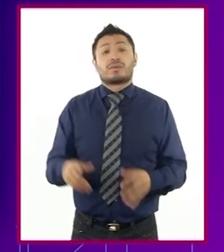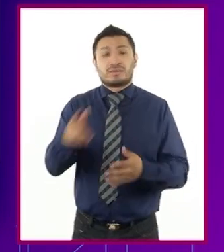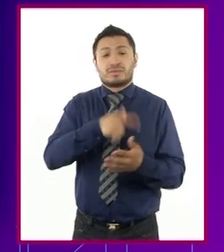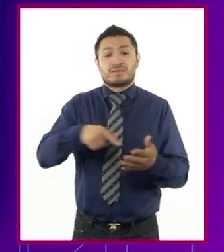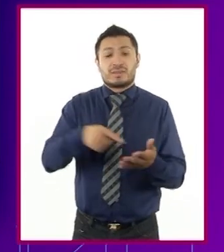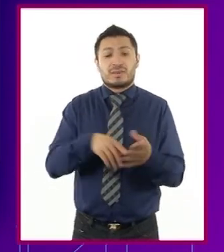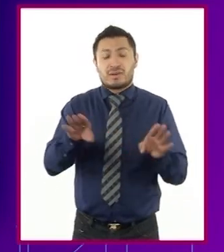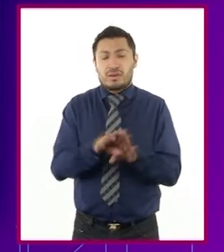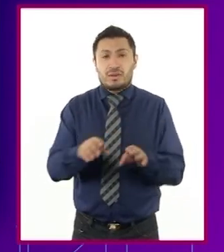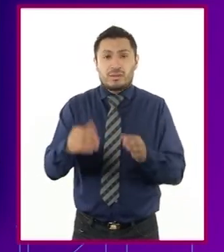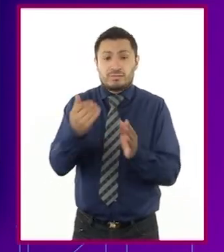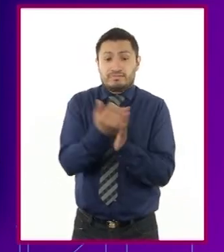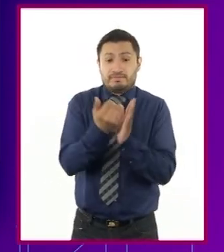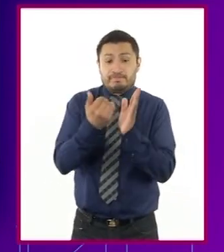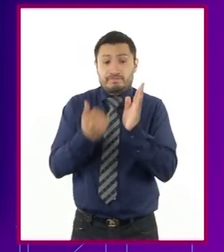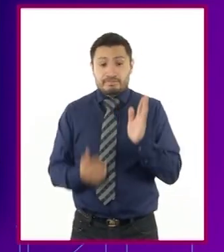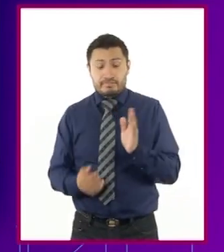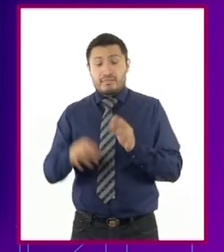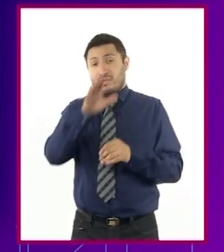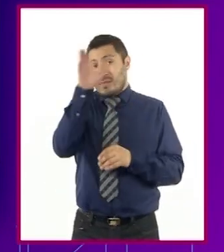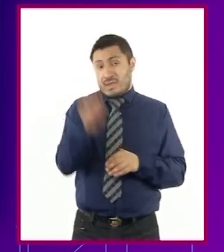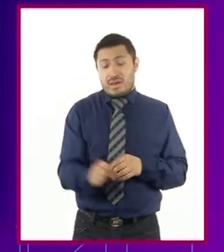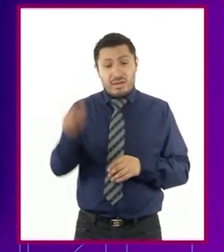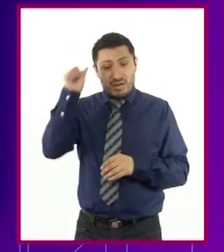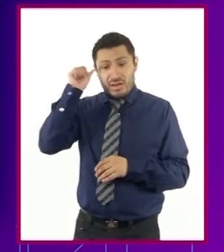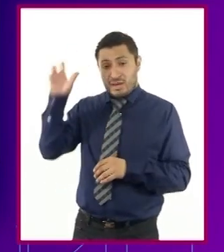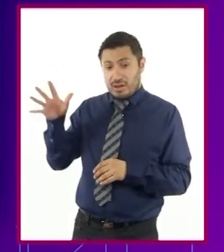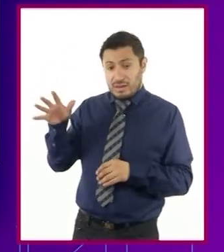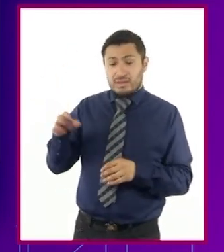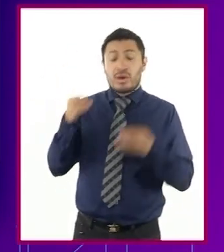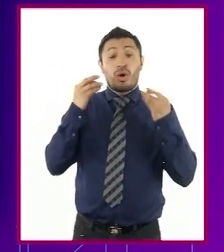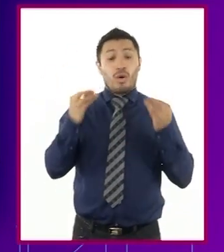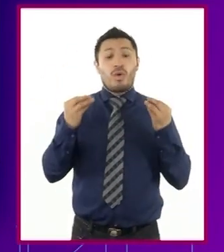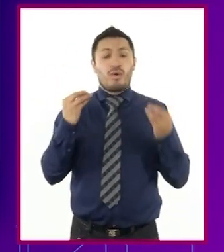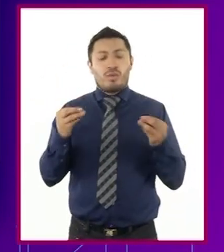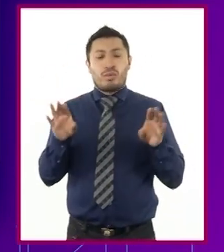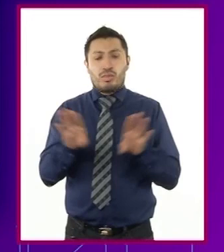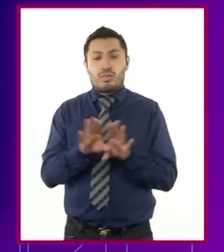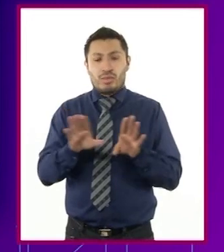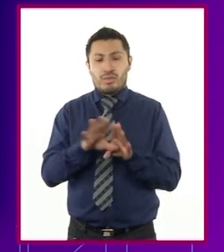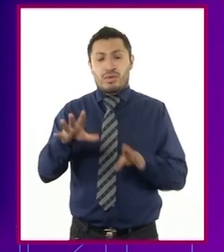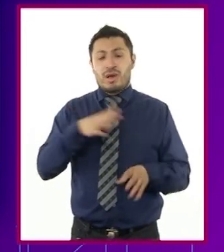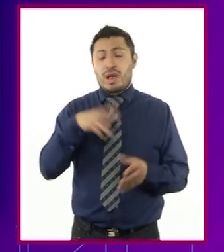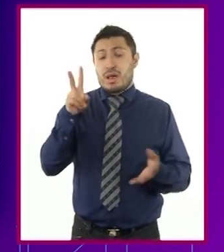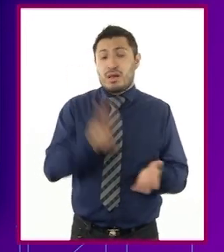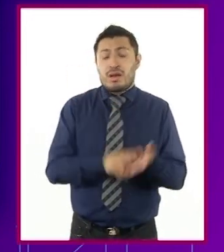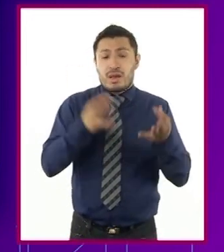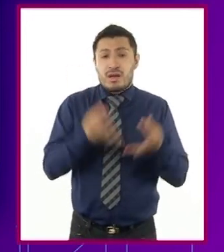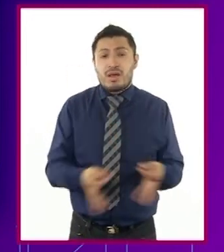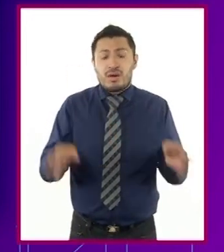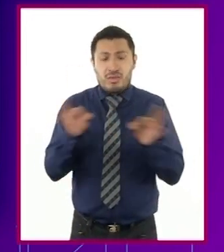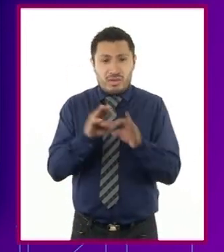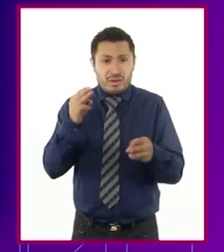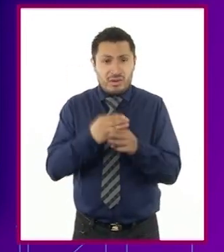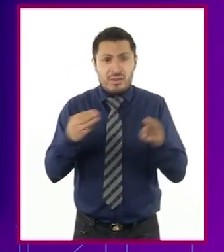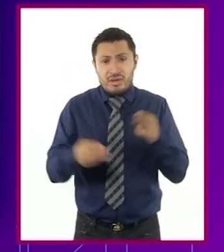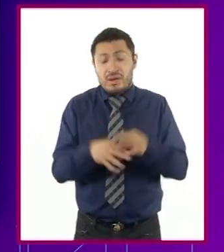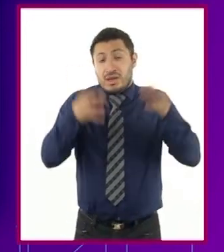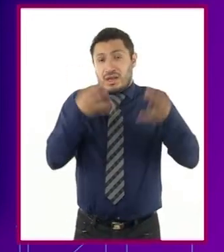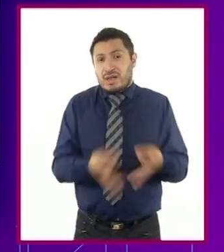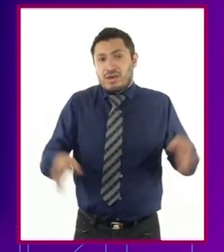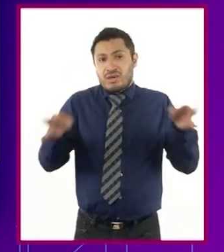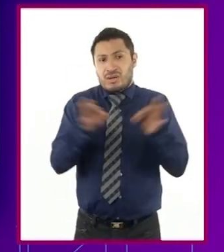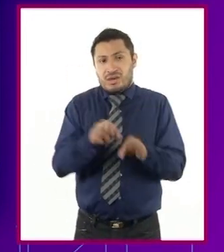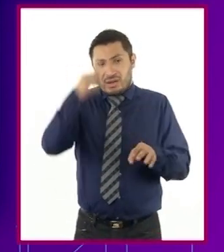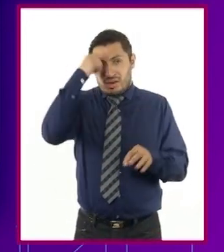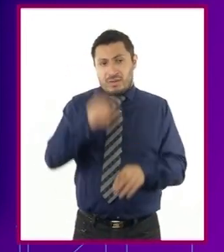con menor desarrollo en África y Asia, muchas de las cuales poseían valiosas materias primas que eran necesarias para